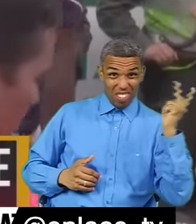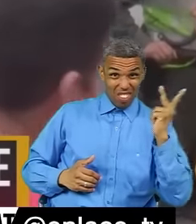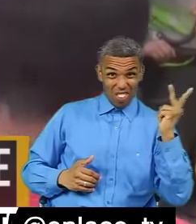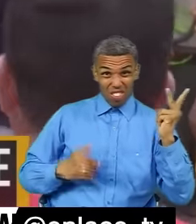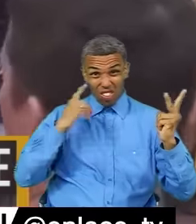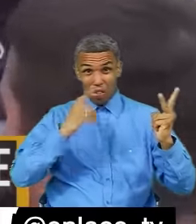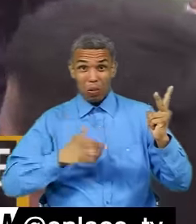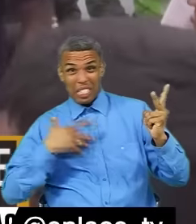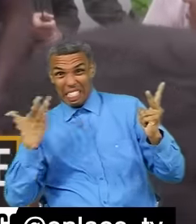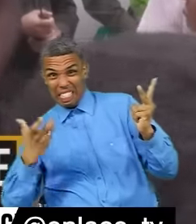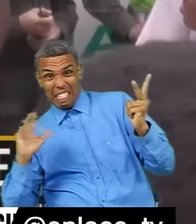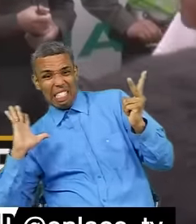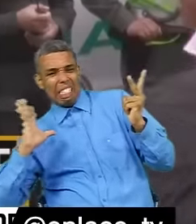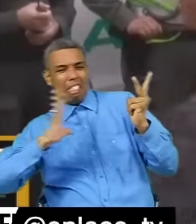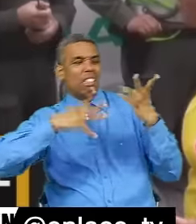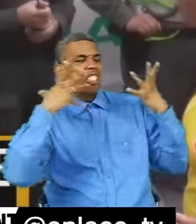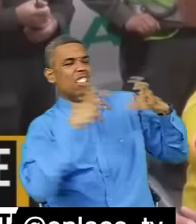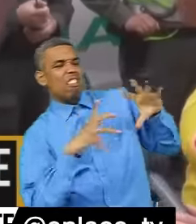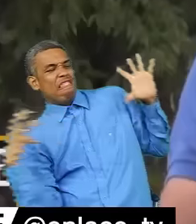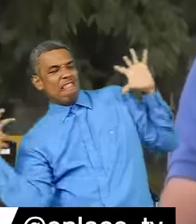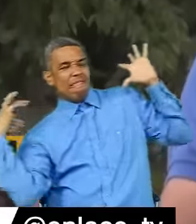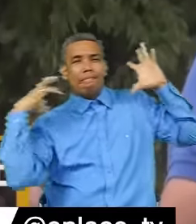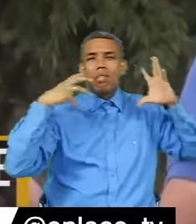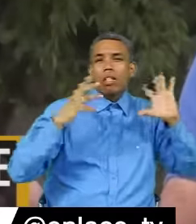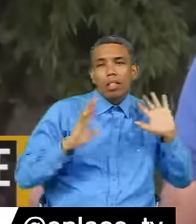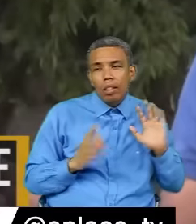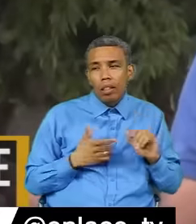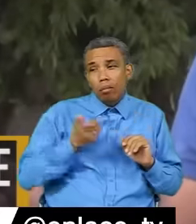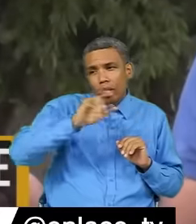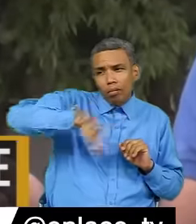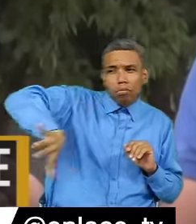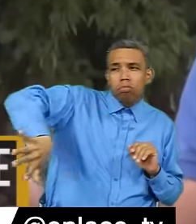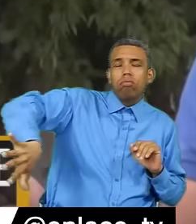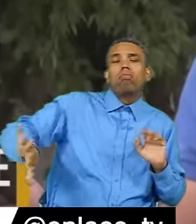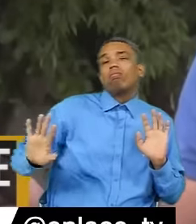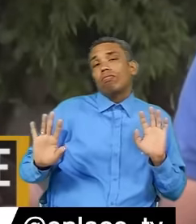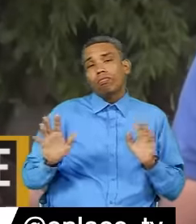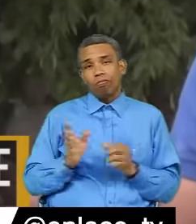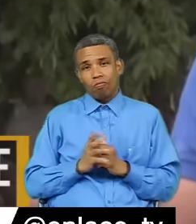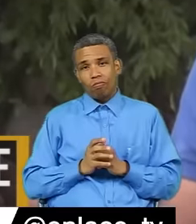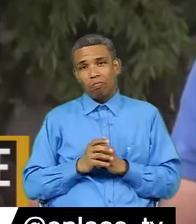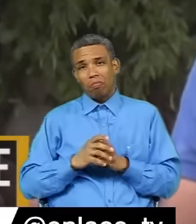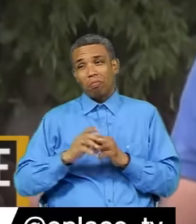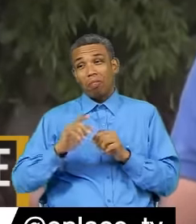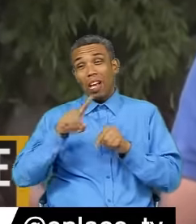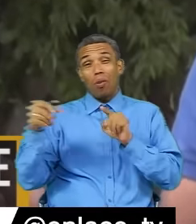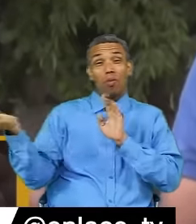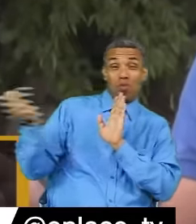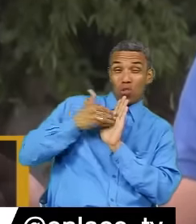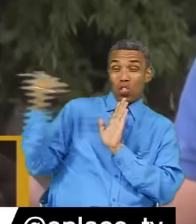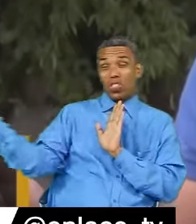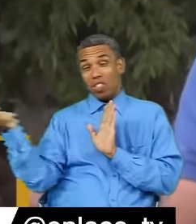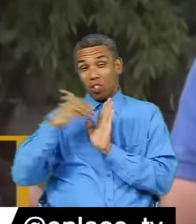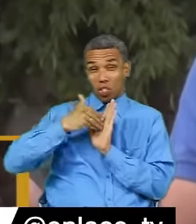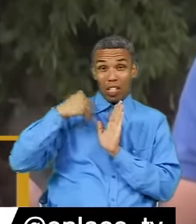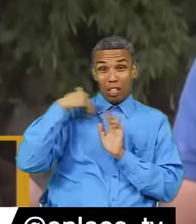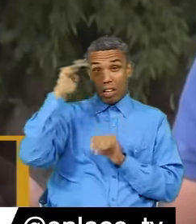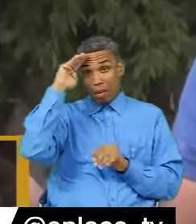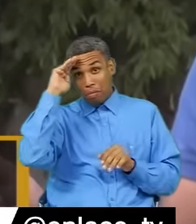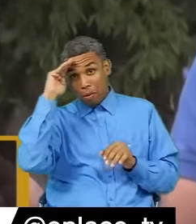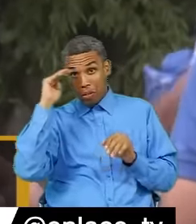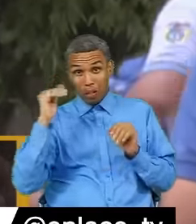en el vehículo. Inició la gresca con ataques a la patrulla en la cual se estaban protegiendo a estas